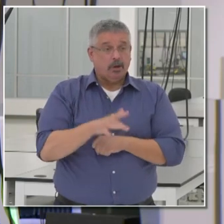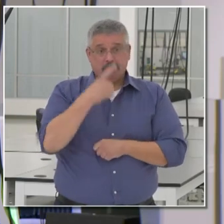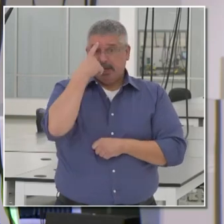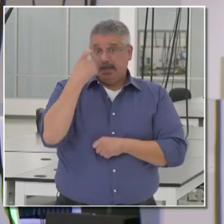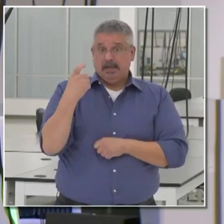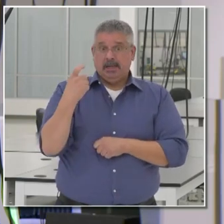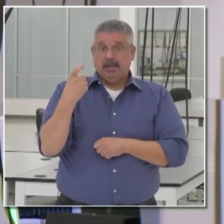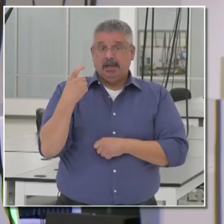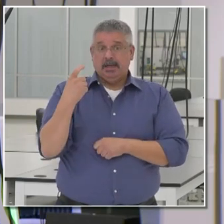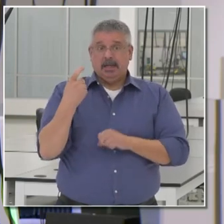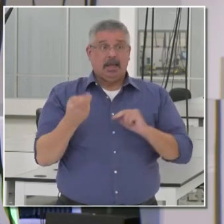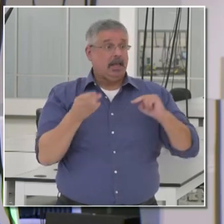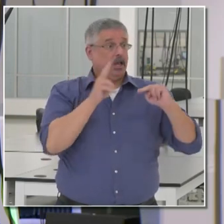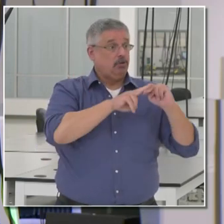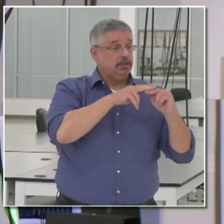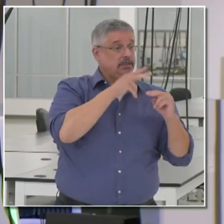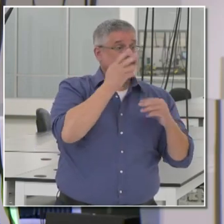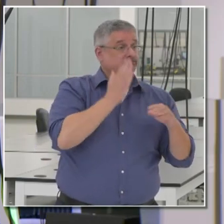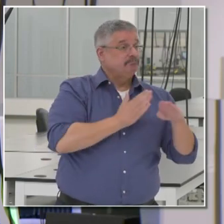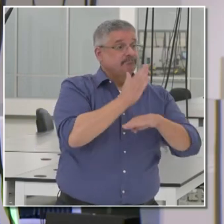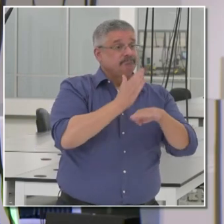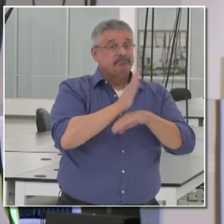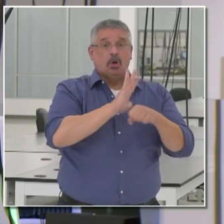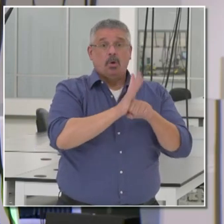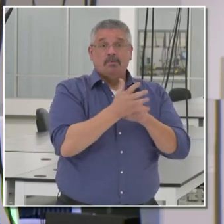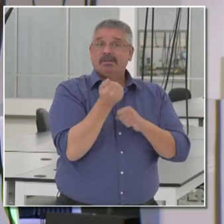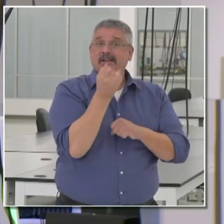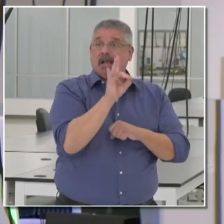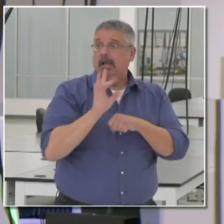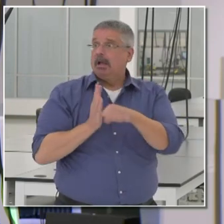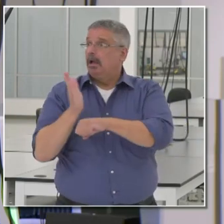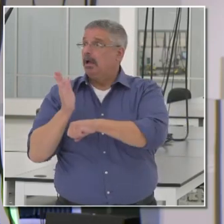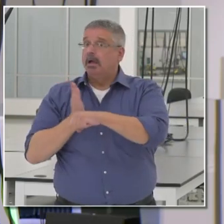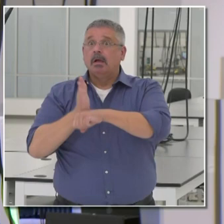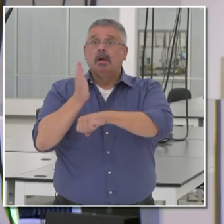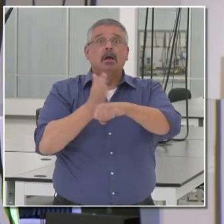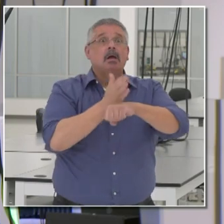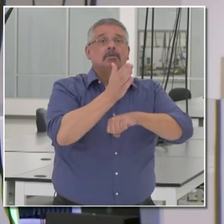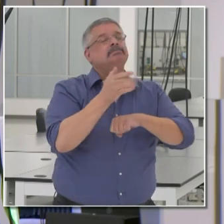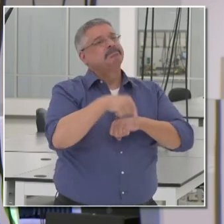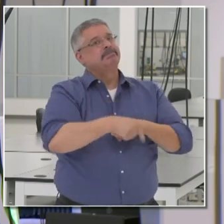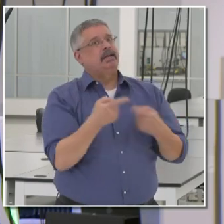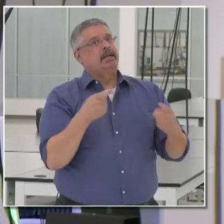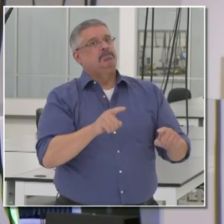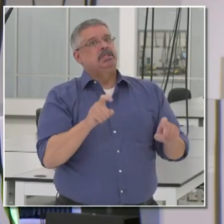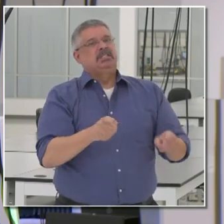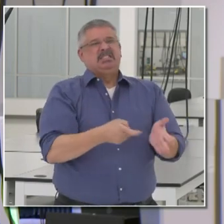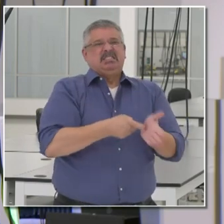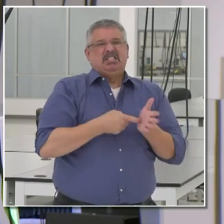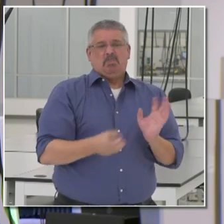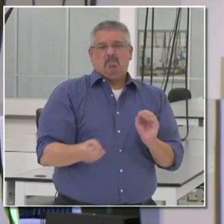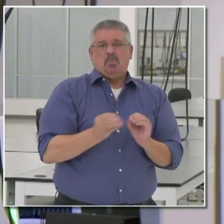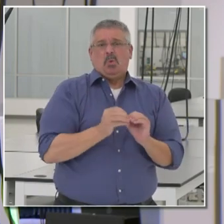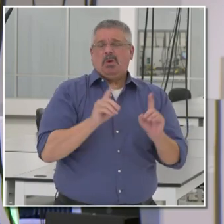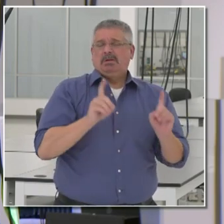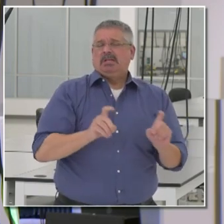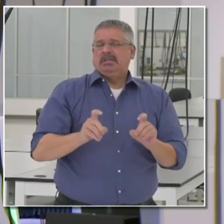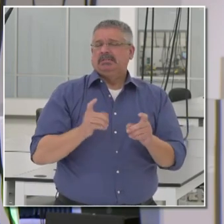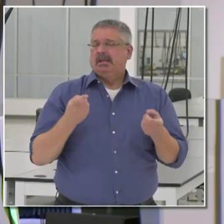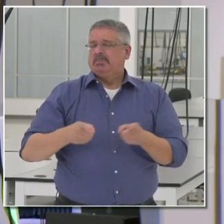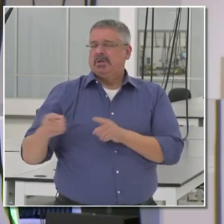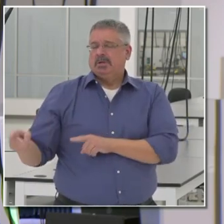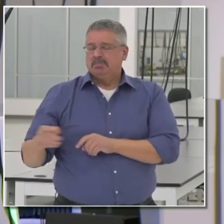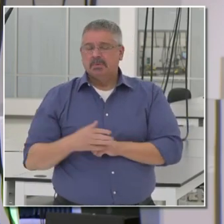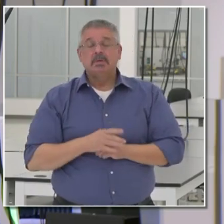presión se nos da por la experiencia que tenemos en este país y la tasa de casos